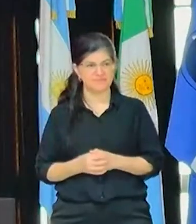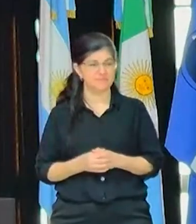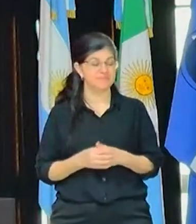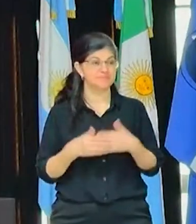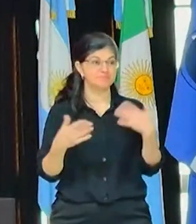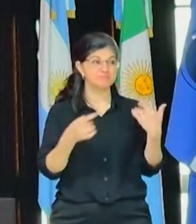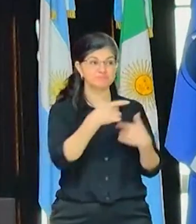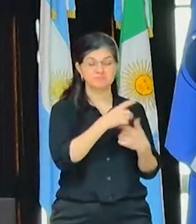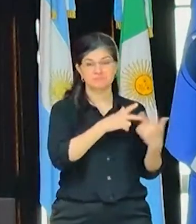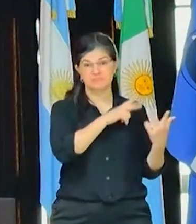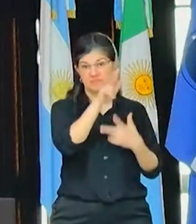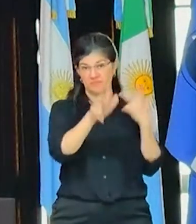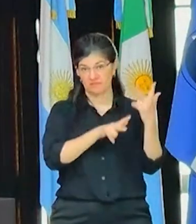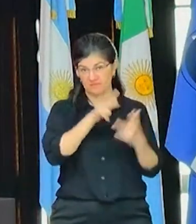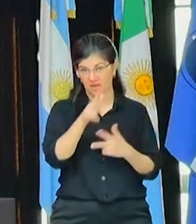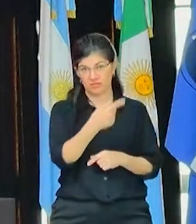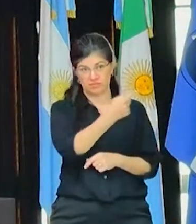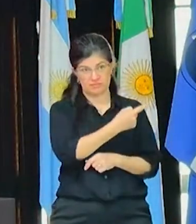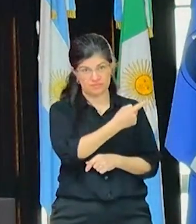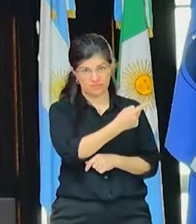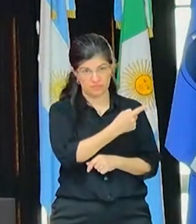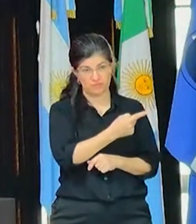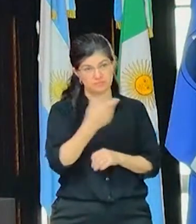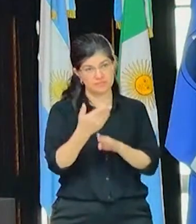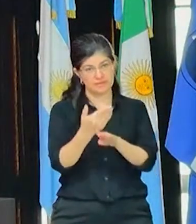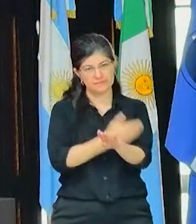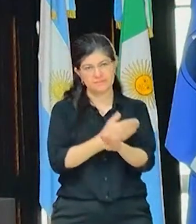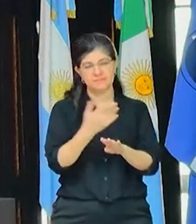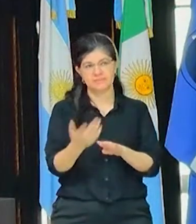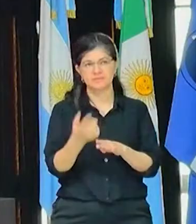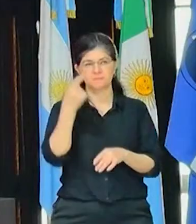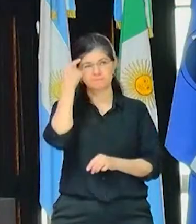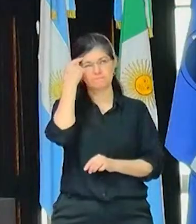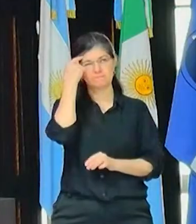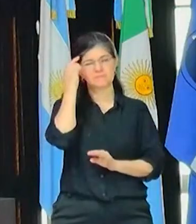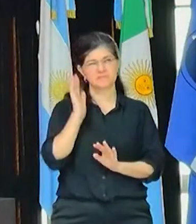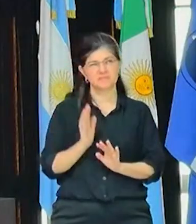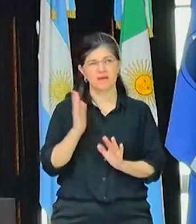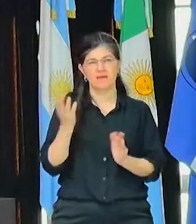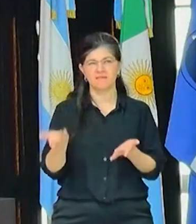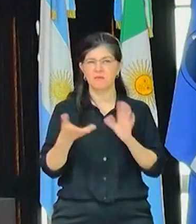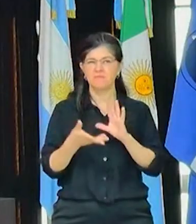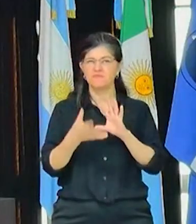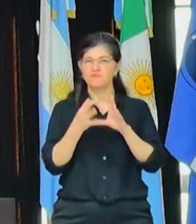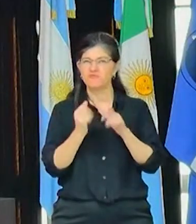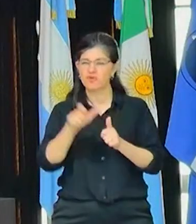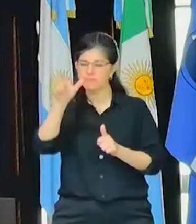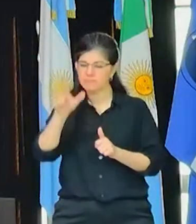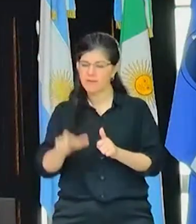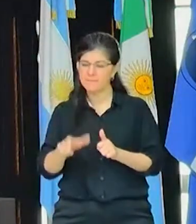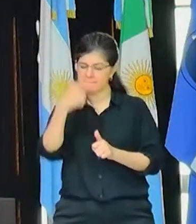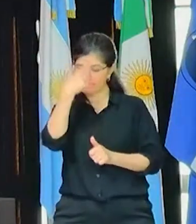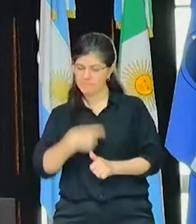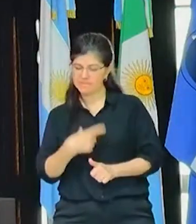Cuando hablaron Maya y habló Claudia, yo pensaba, por un lado está la humanización, y cuando decían todas